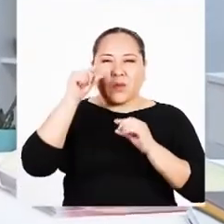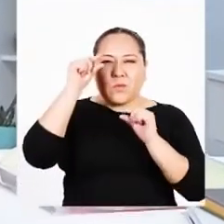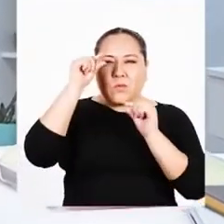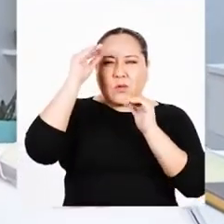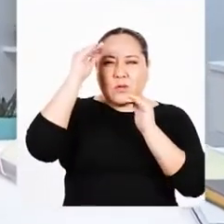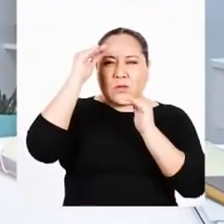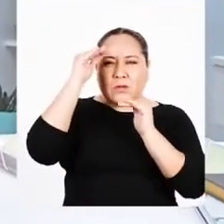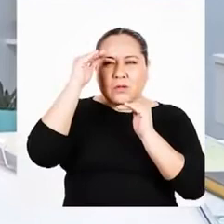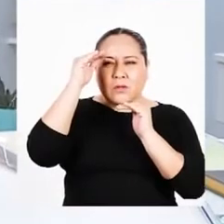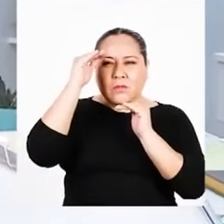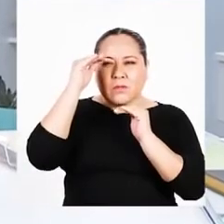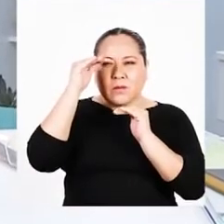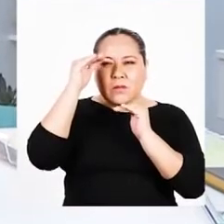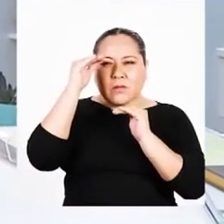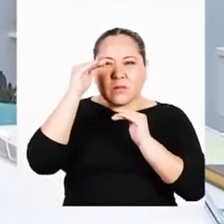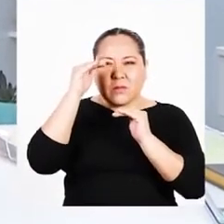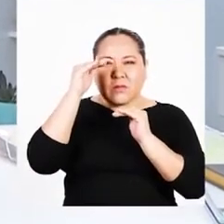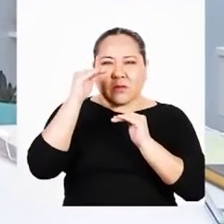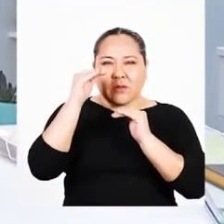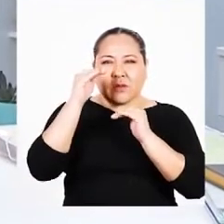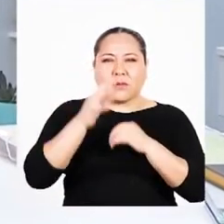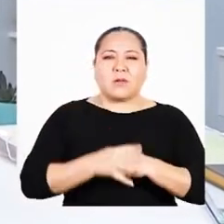poco más abajo, a ver.